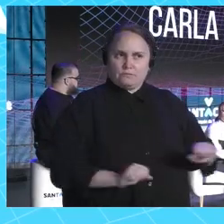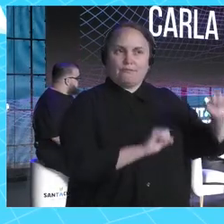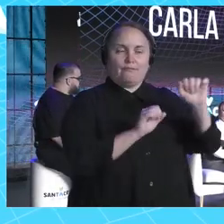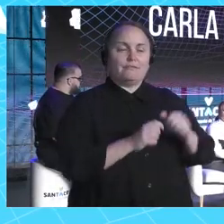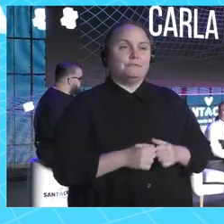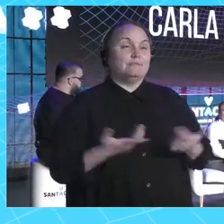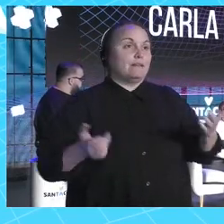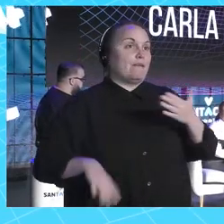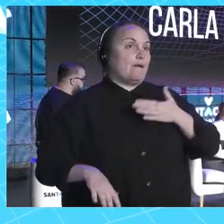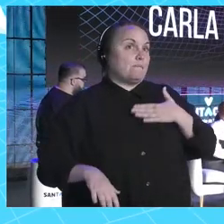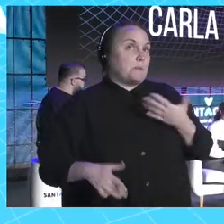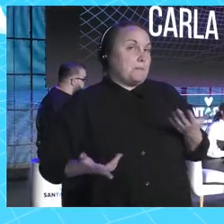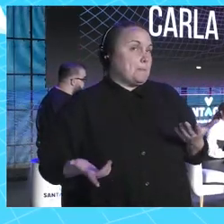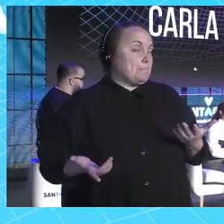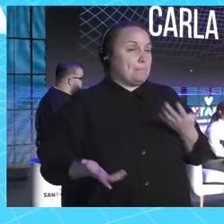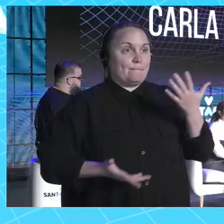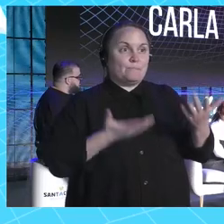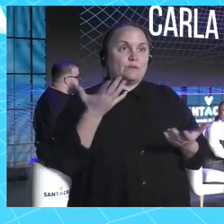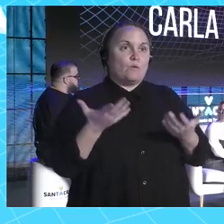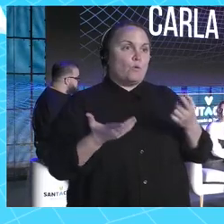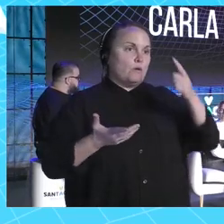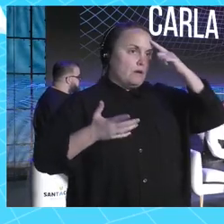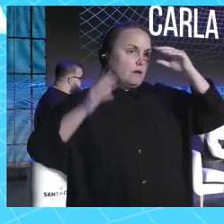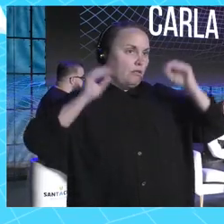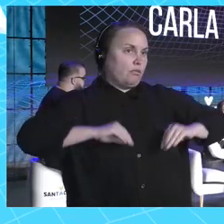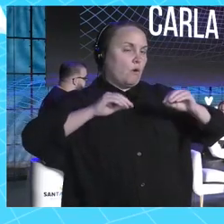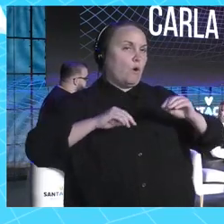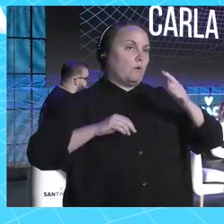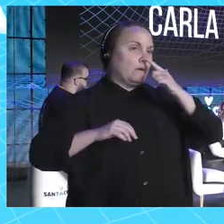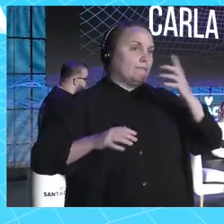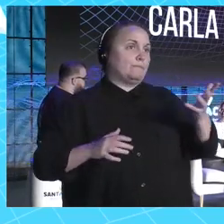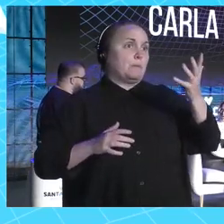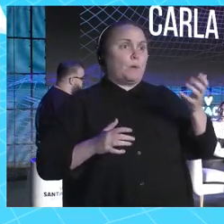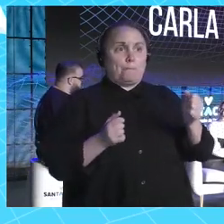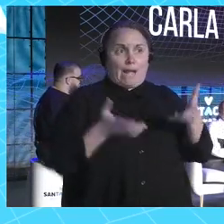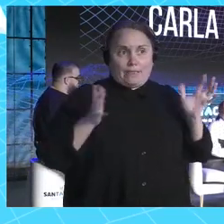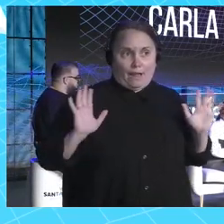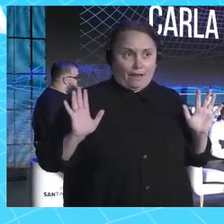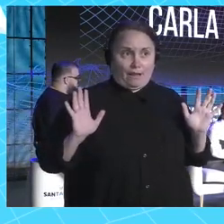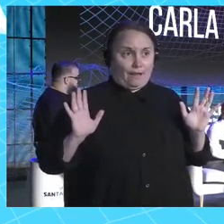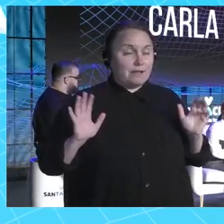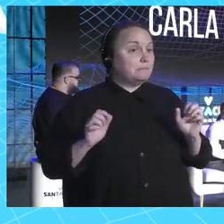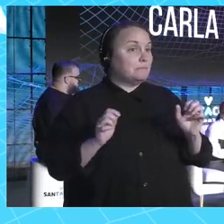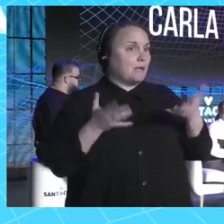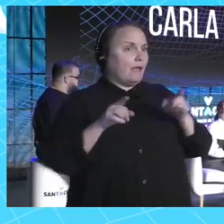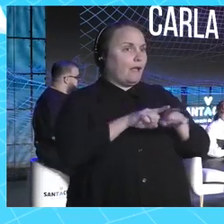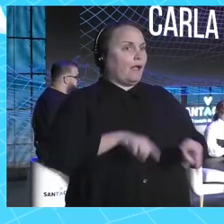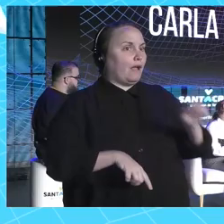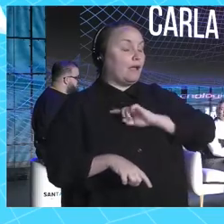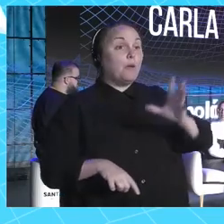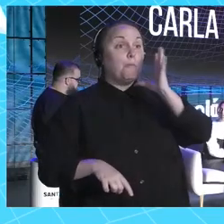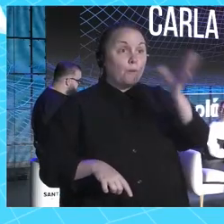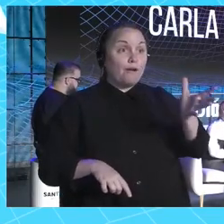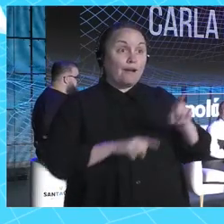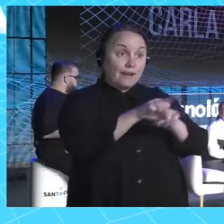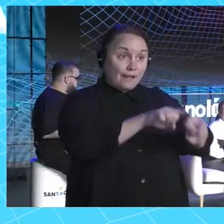que o sea suena un poco absurdo y pretencioso pero me encanta O sea me encanta porque incluso a